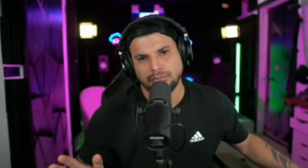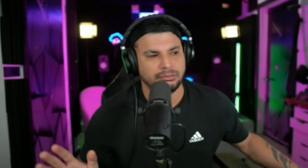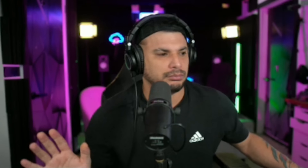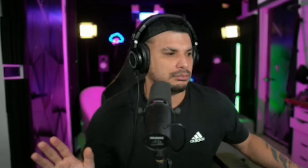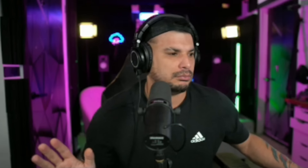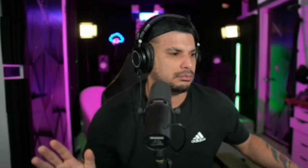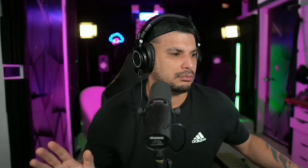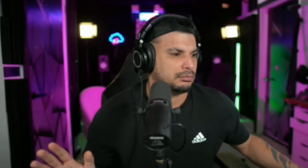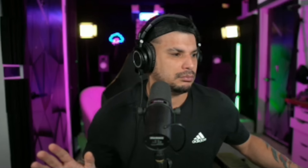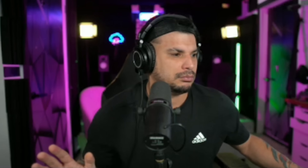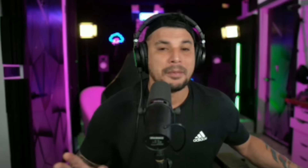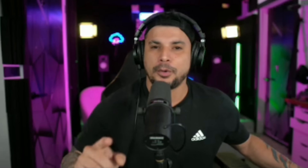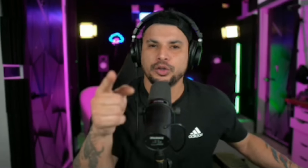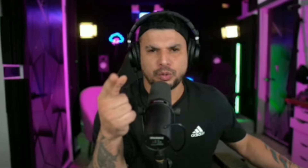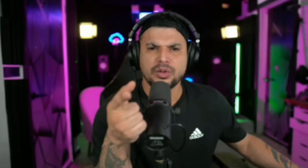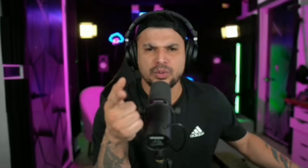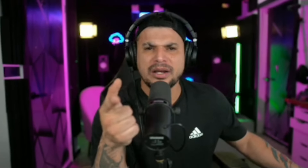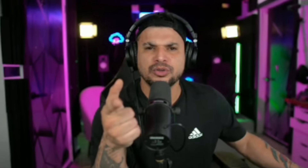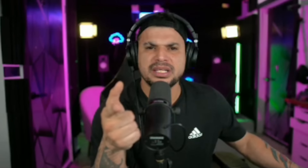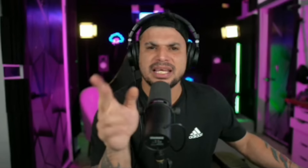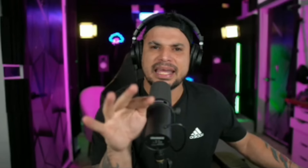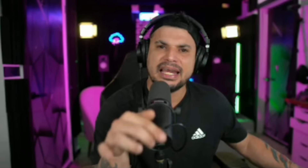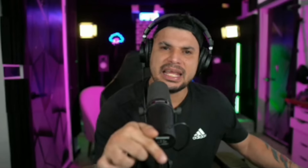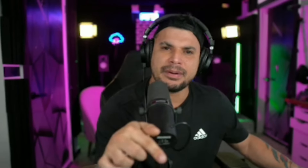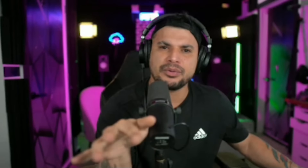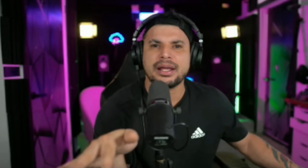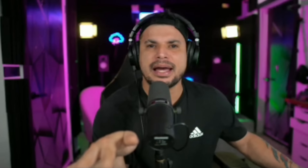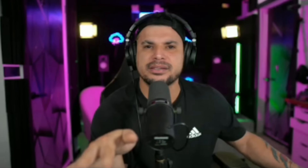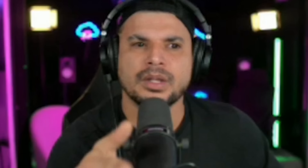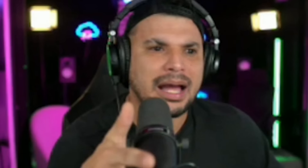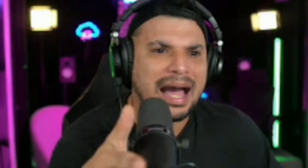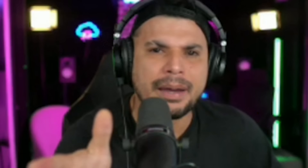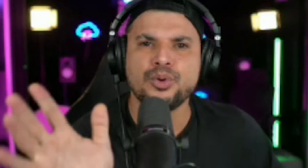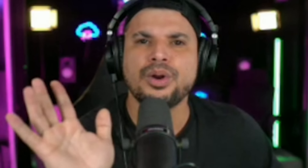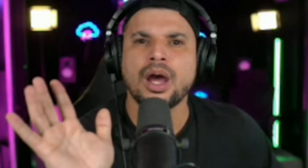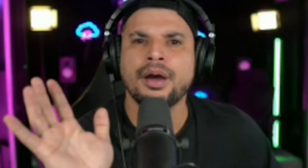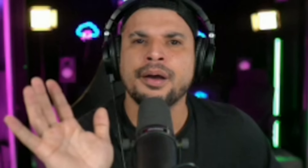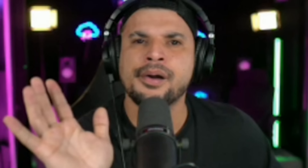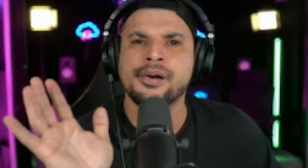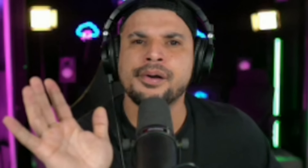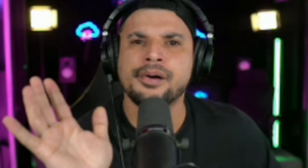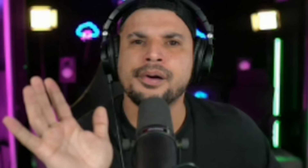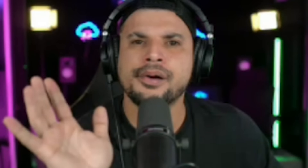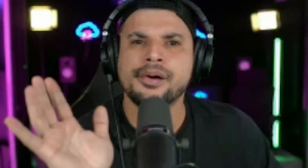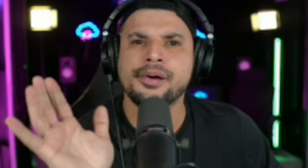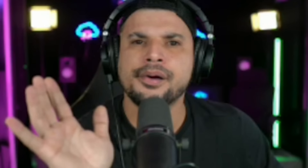carne. Porque tú has oído alguna noticia que en el Líbano y en Gaza hay hambruna.